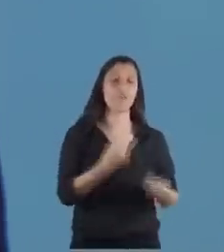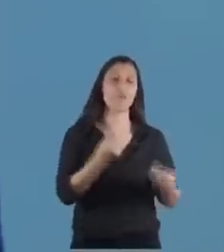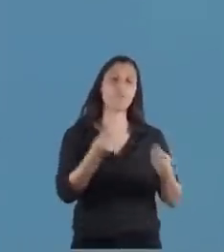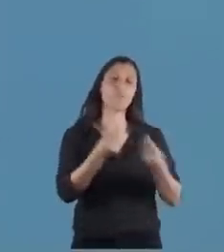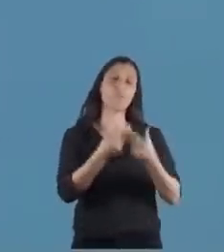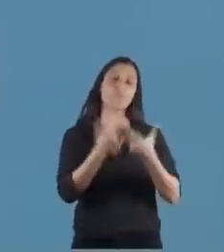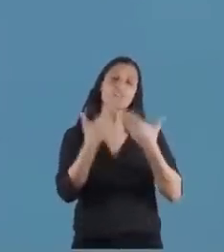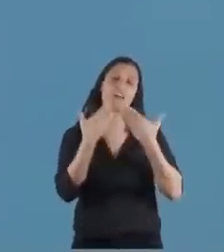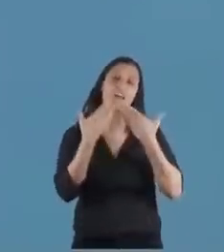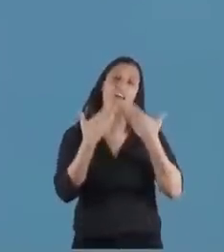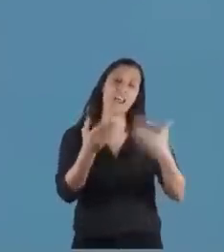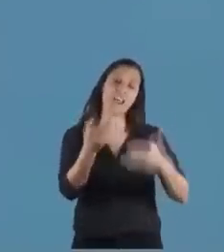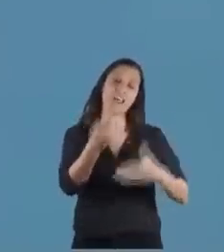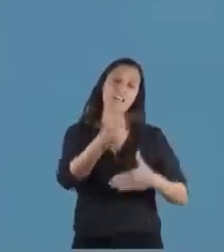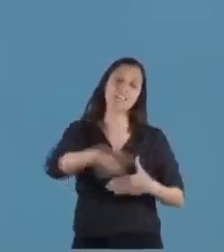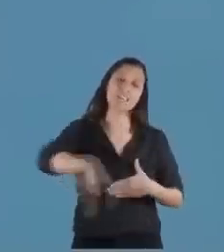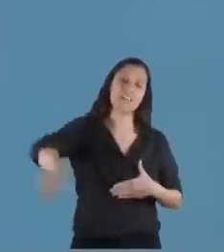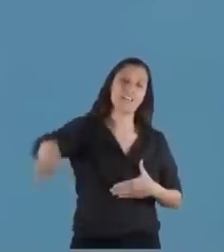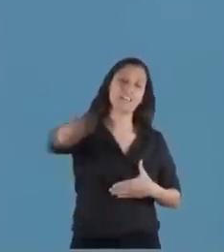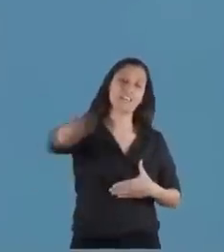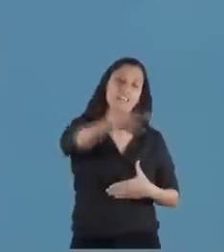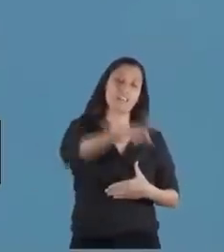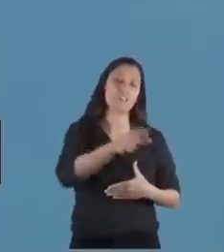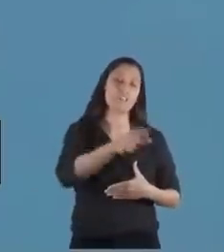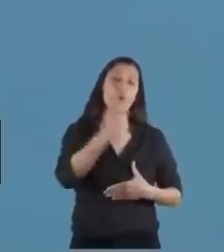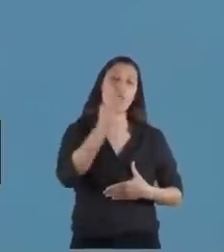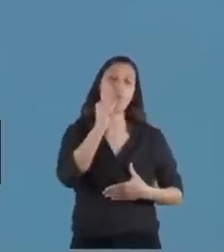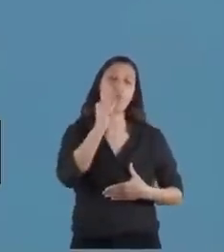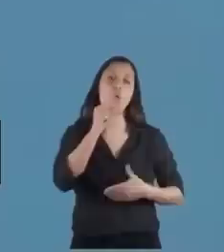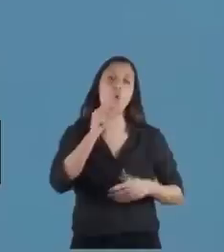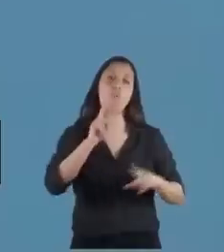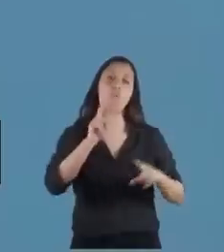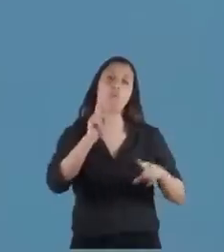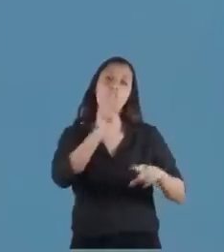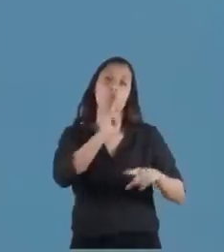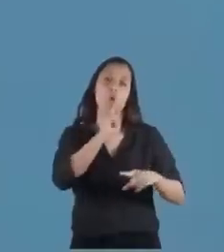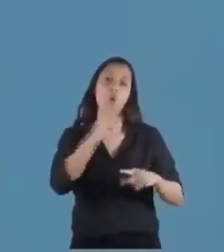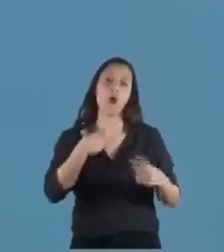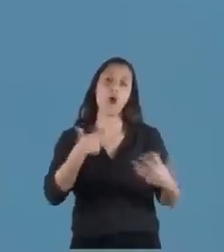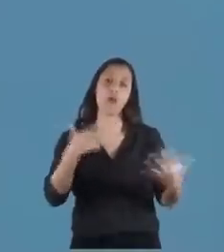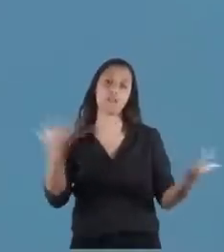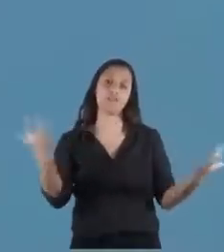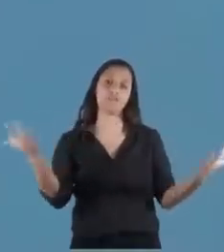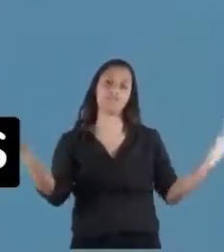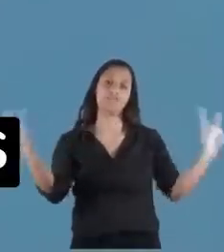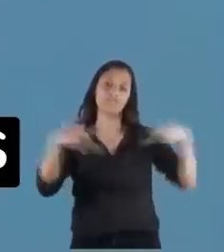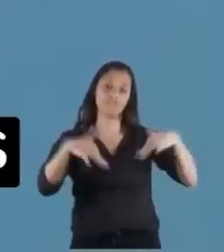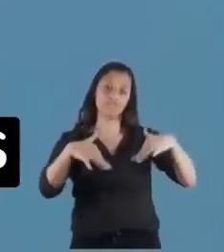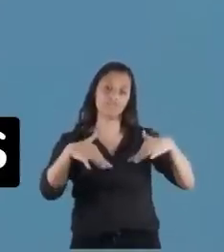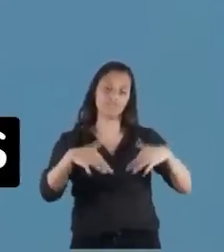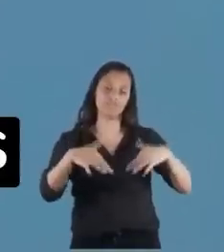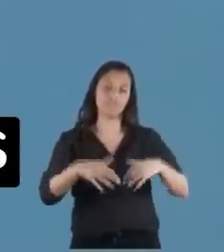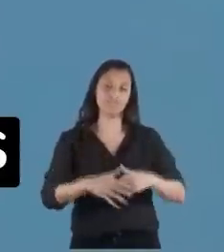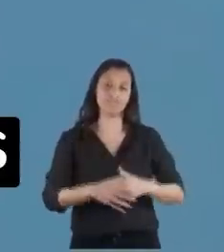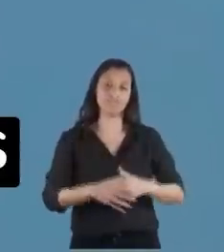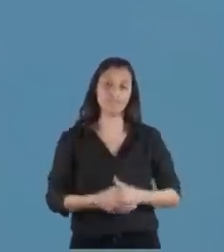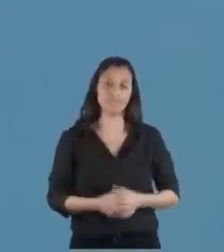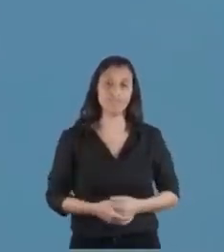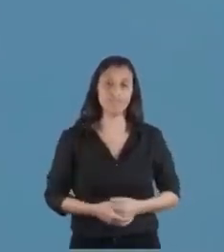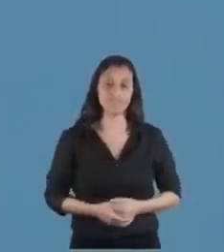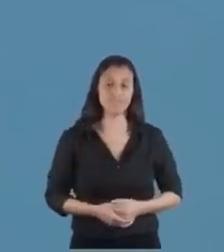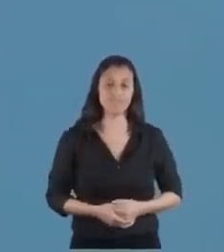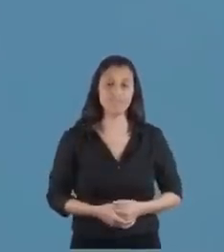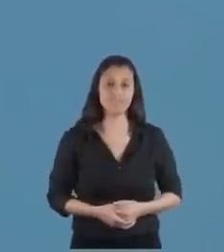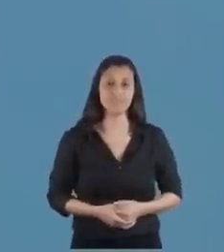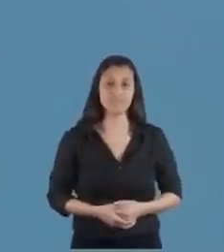Administración Nacional de la Seguridad Social, ANSES, ofrece una línea de créditos de hasta 240.000 pesos para jubilados,